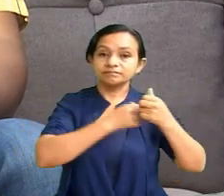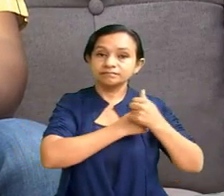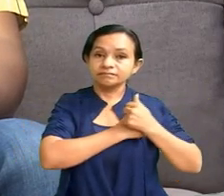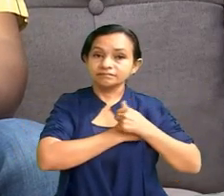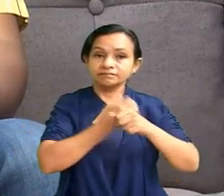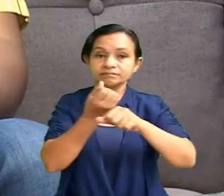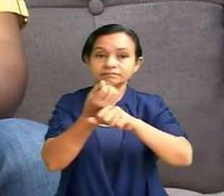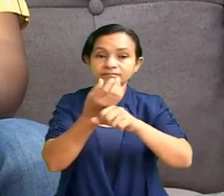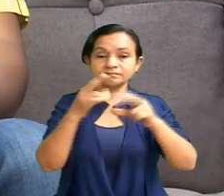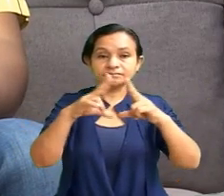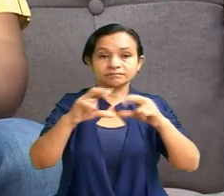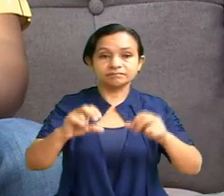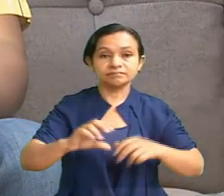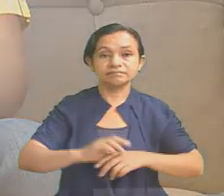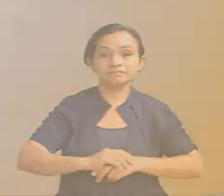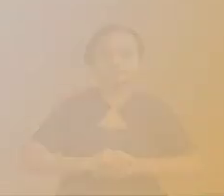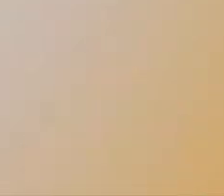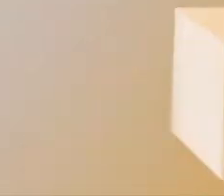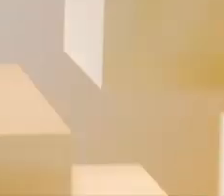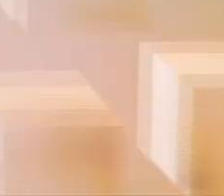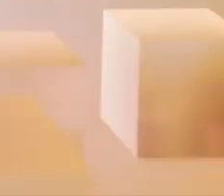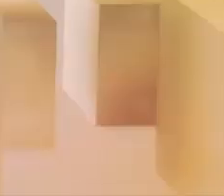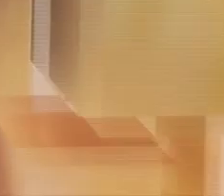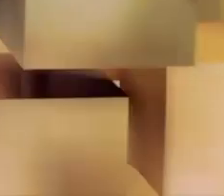de nuestro país ya volvemos